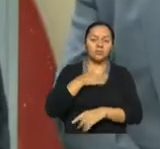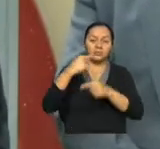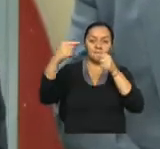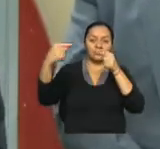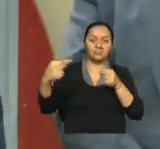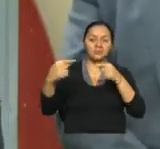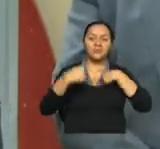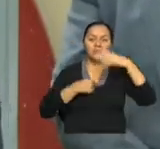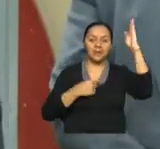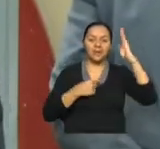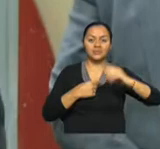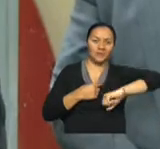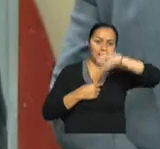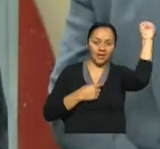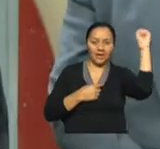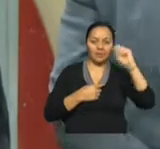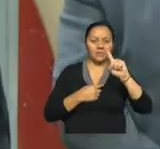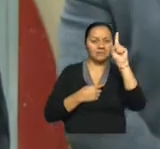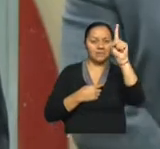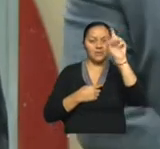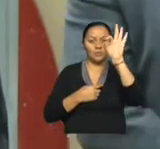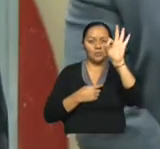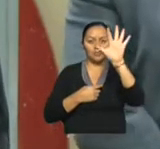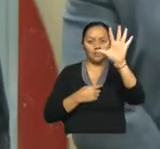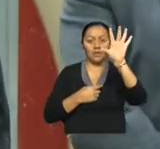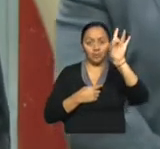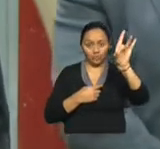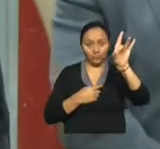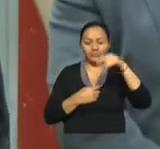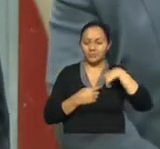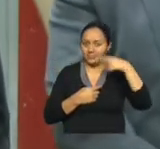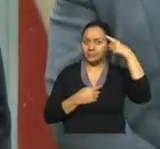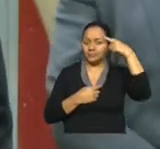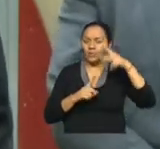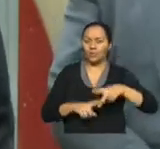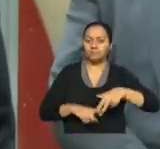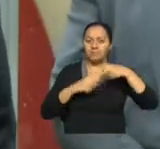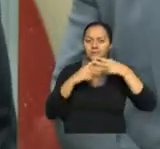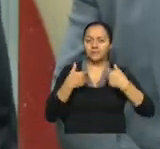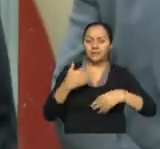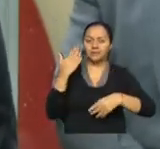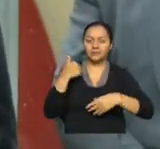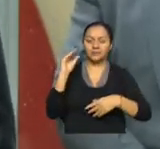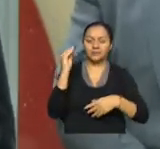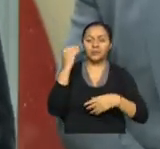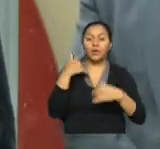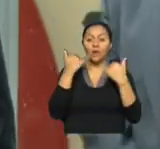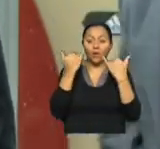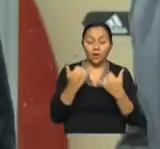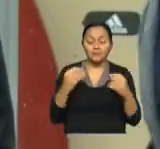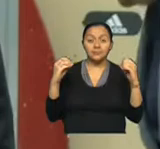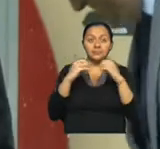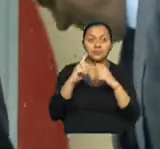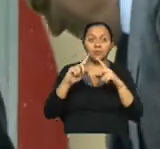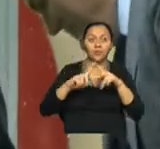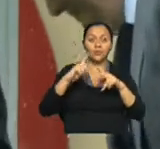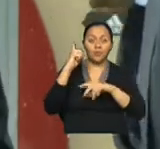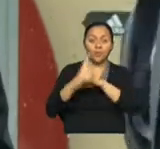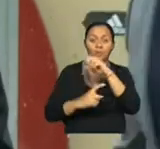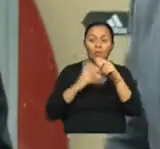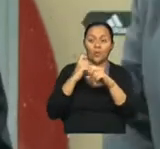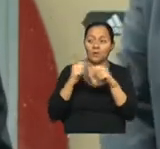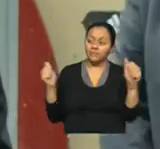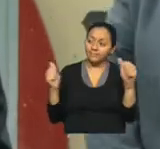del 58. Fue un comienzo fantástico para mí. Entonces espero que dentro de un año estemos